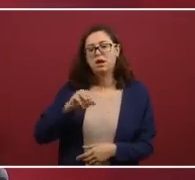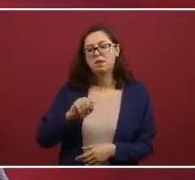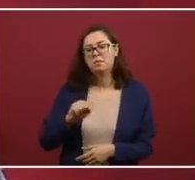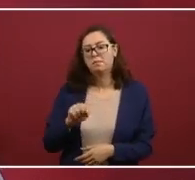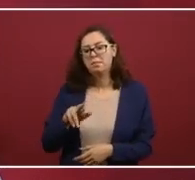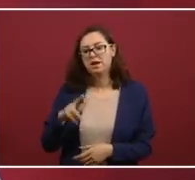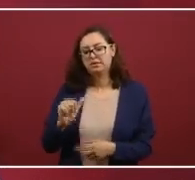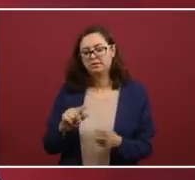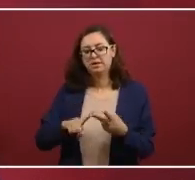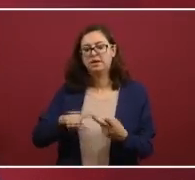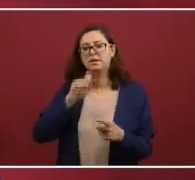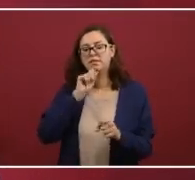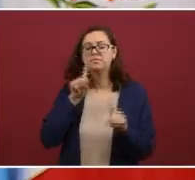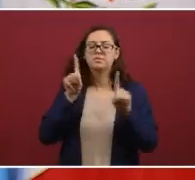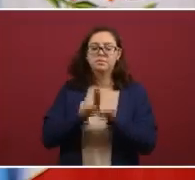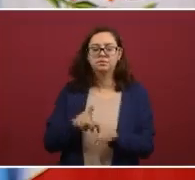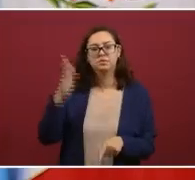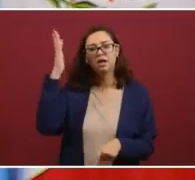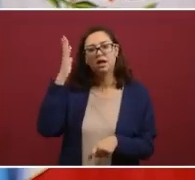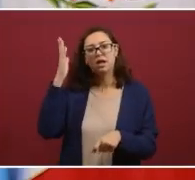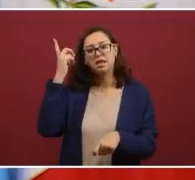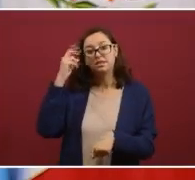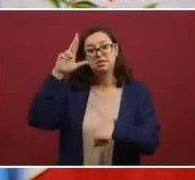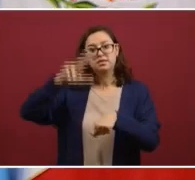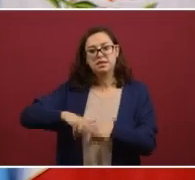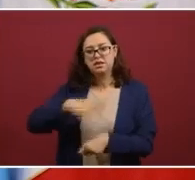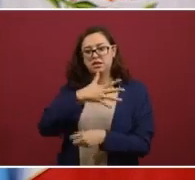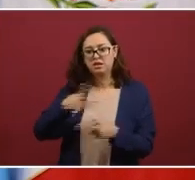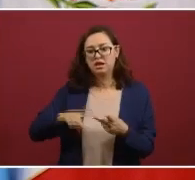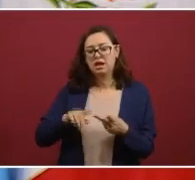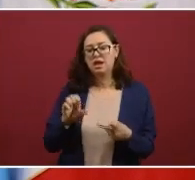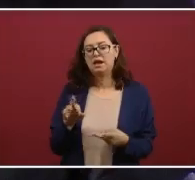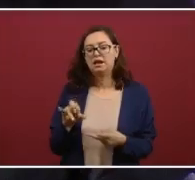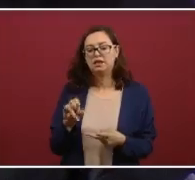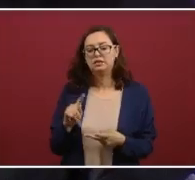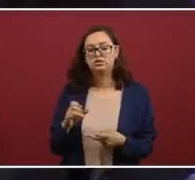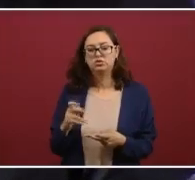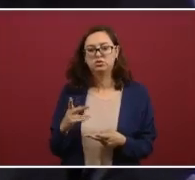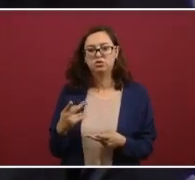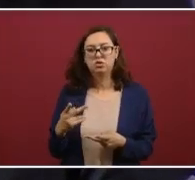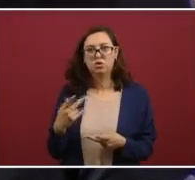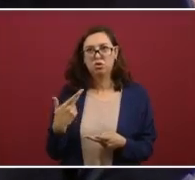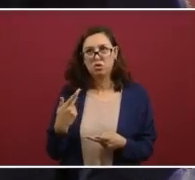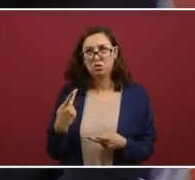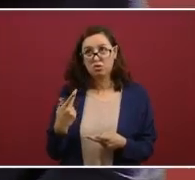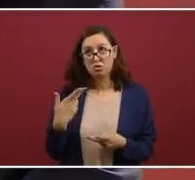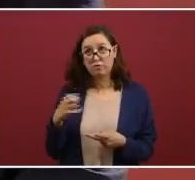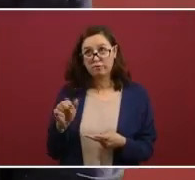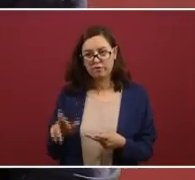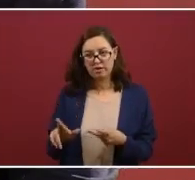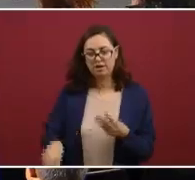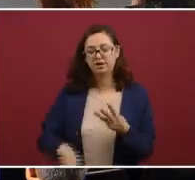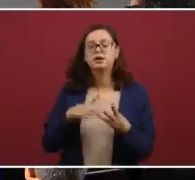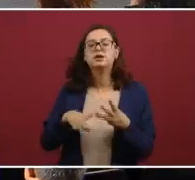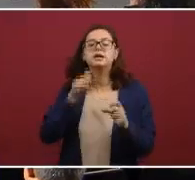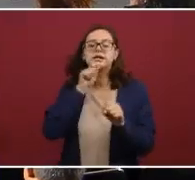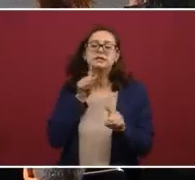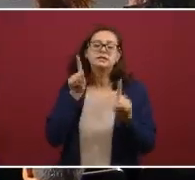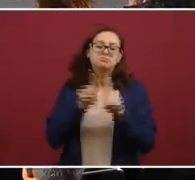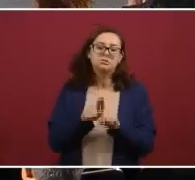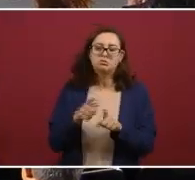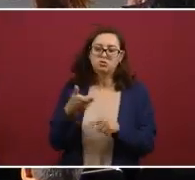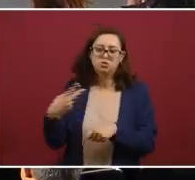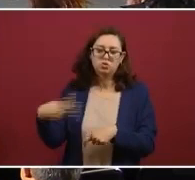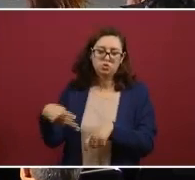general de Derechos Humanos de la Cancillería, Christopher Ballinas, y sus equipos de trabajo en la Cancillería, sumando esfuerzos con las agencias